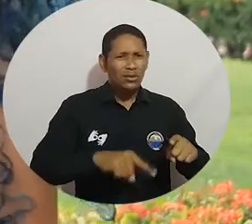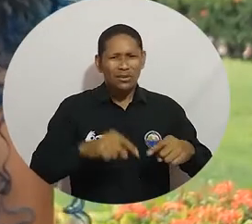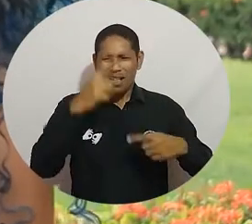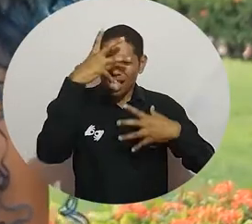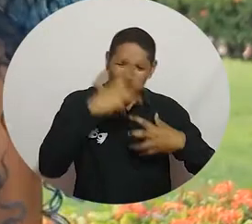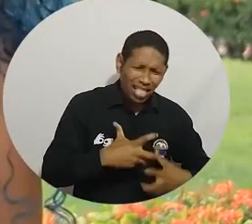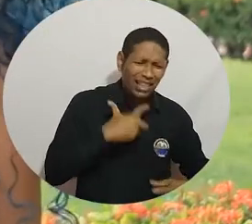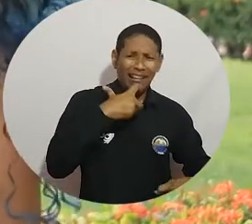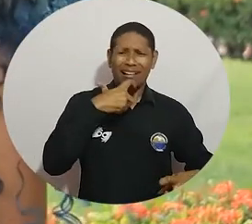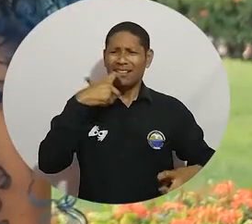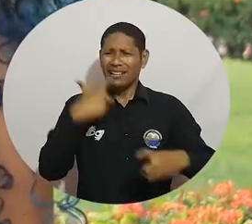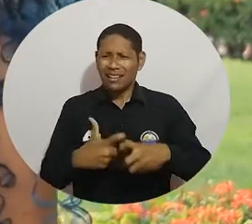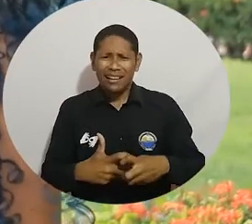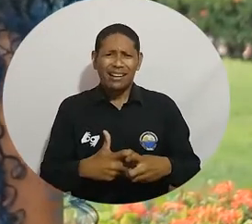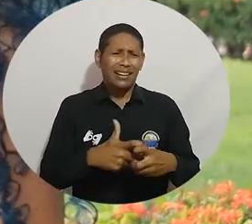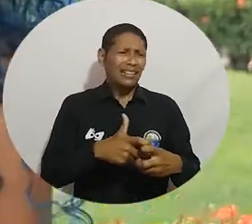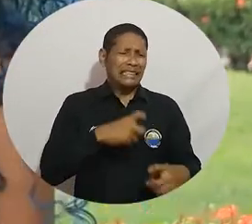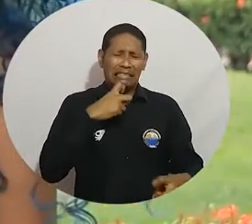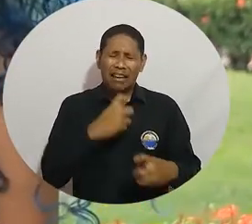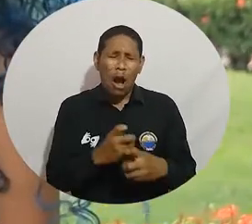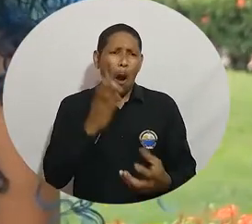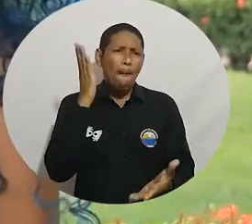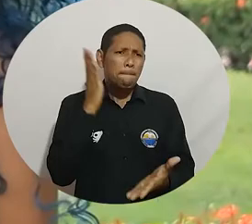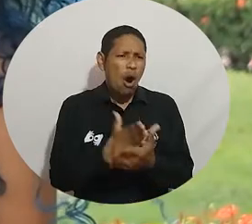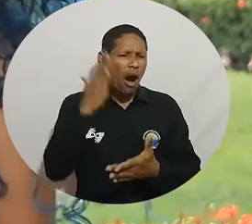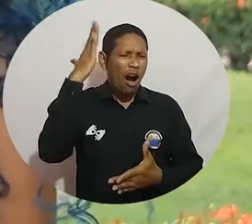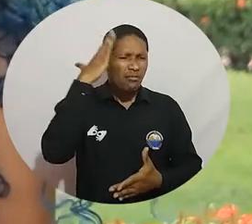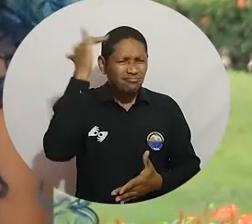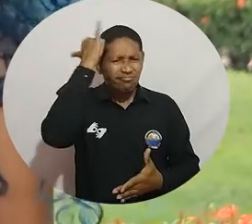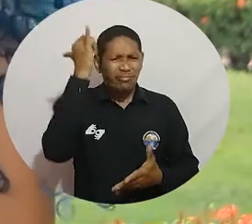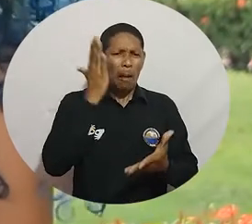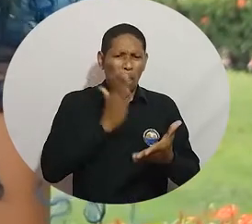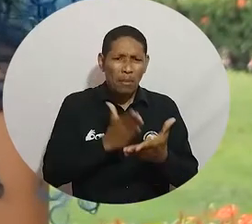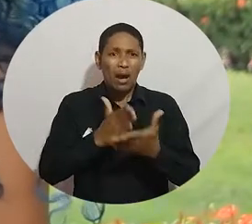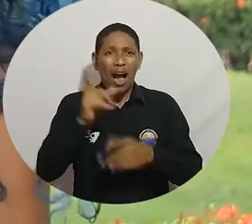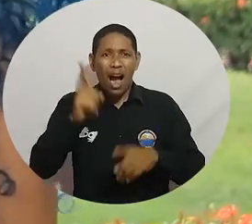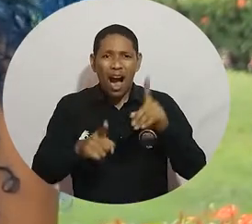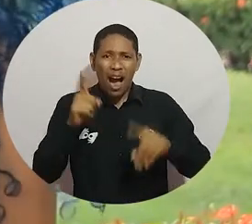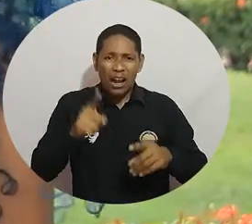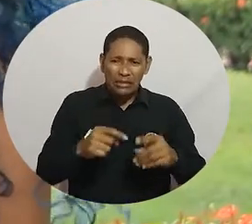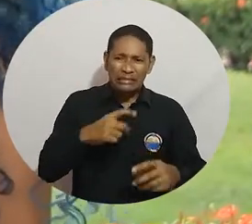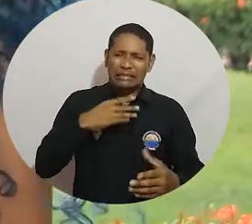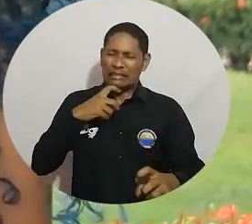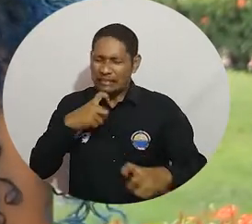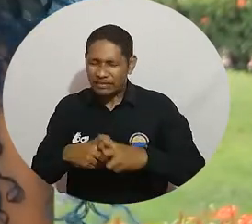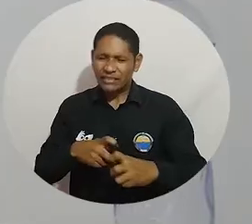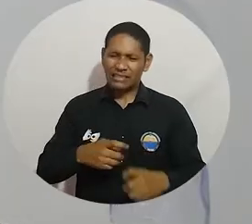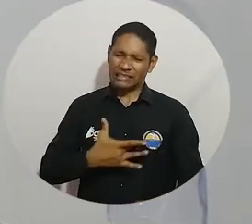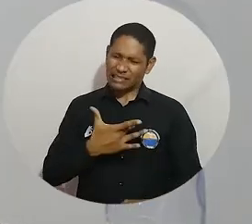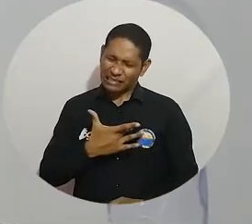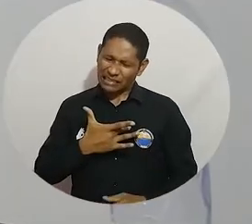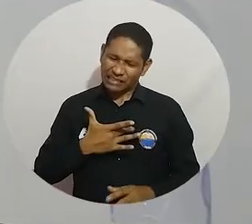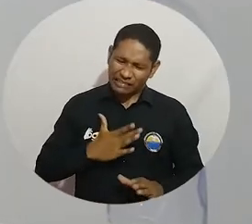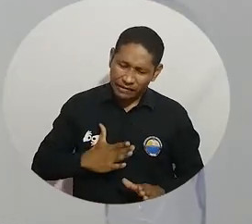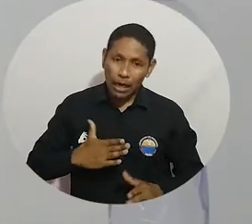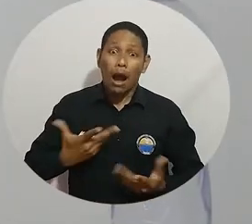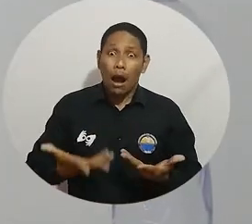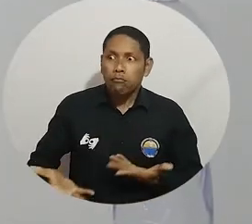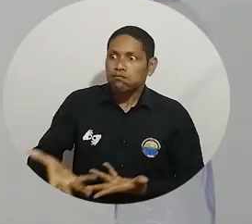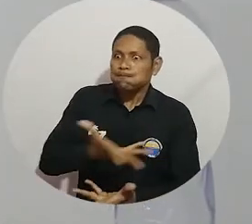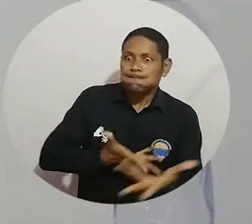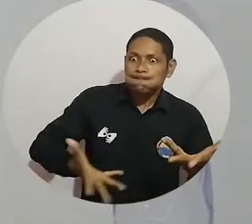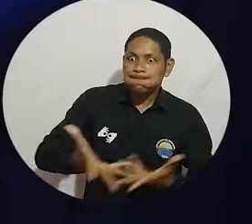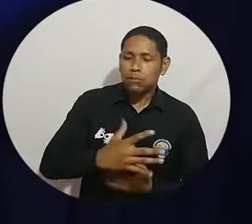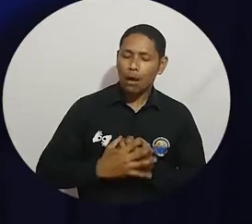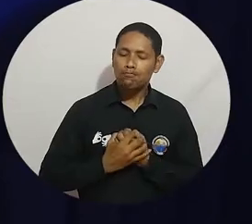una carga emocional relacionada a sus factores académicos que simplemente pueden dar mejor pero en momentos, digamos, están estancados. Entonces buscamos brindarles esos espacios donde